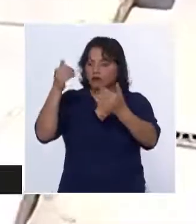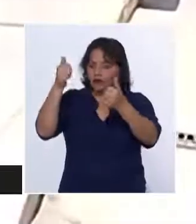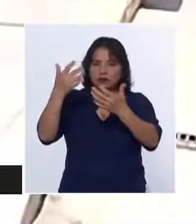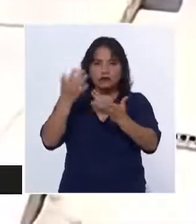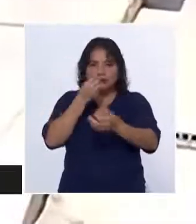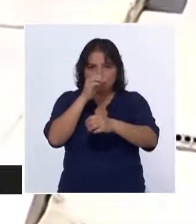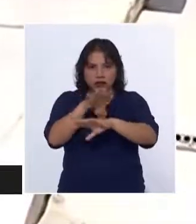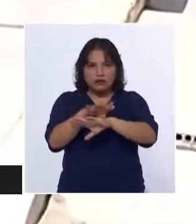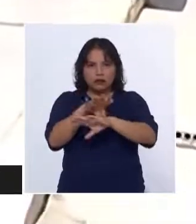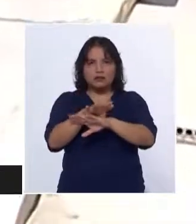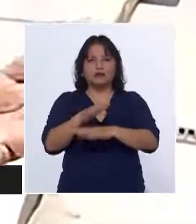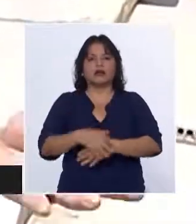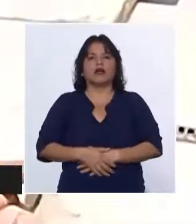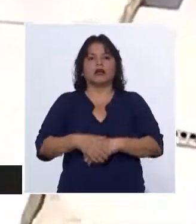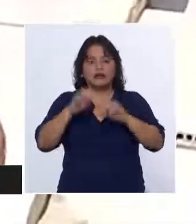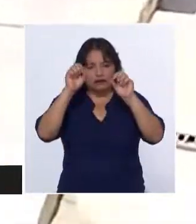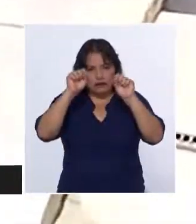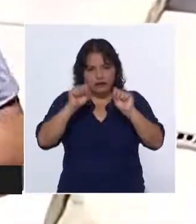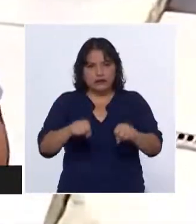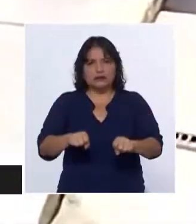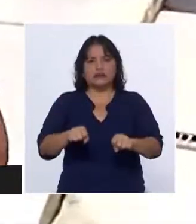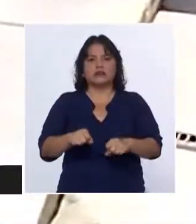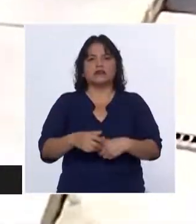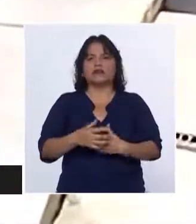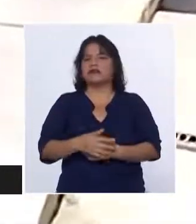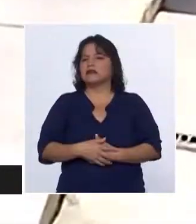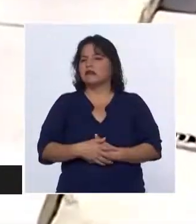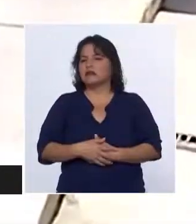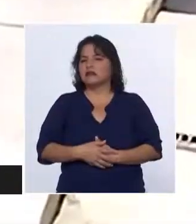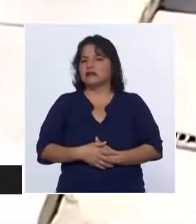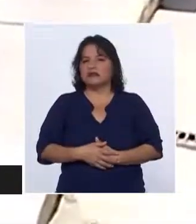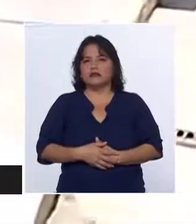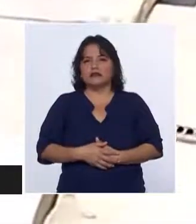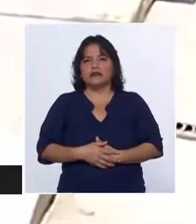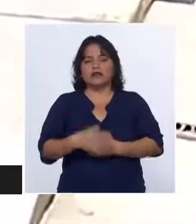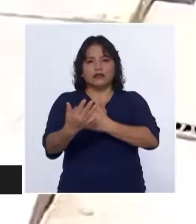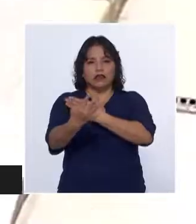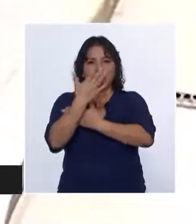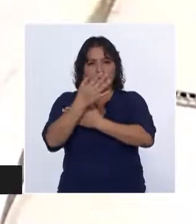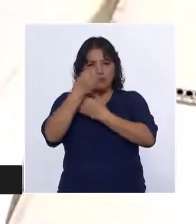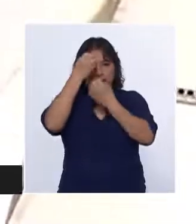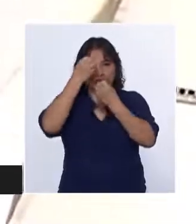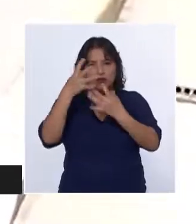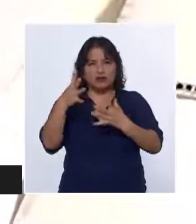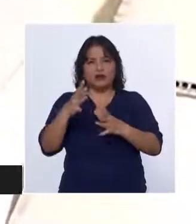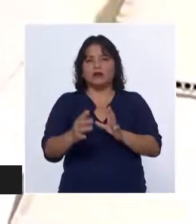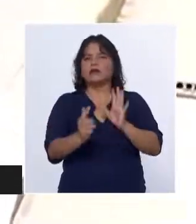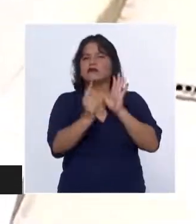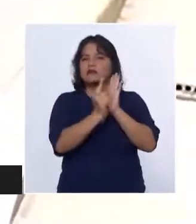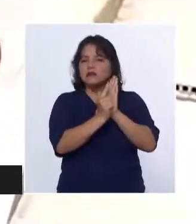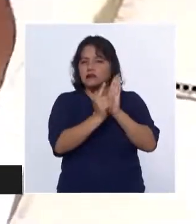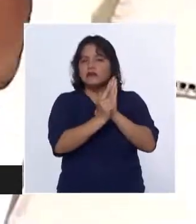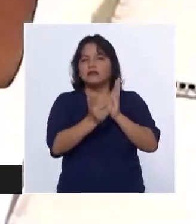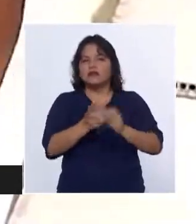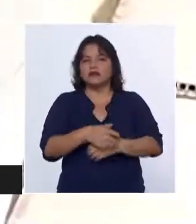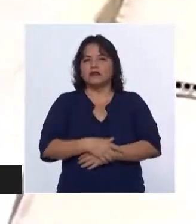Muy buenas tardes. A diferencia de las horas de la mañana que informamos en Latina Matinal,